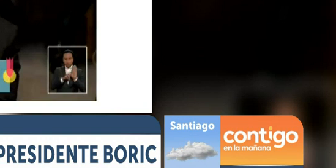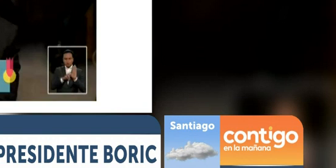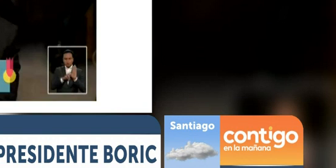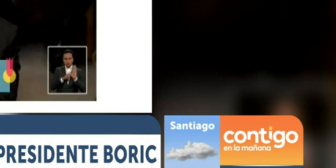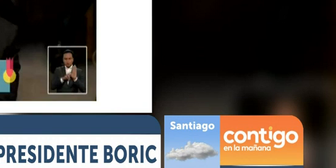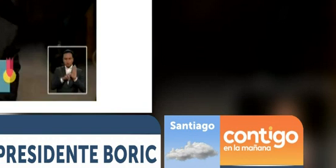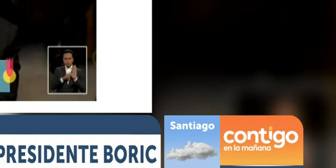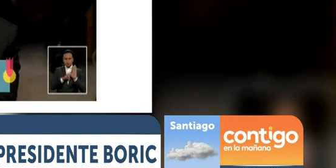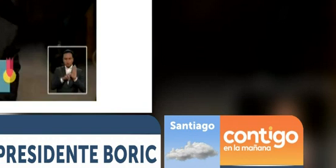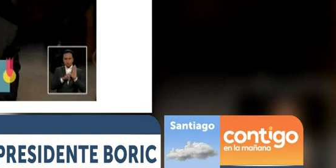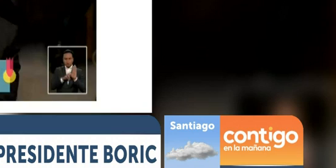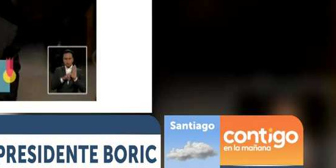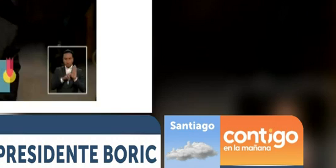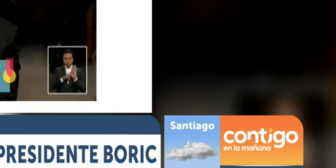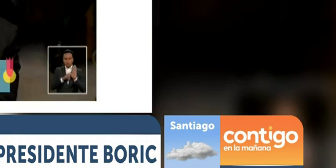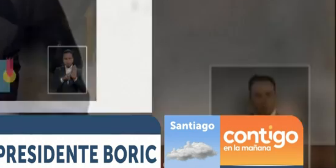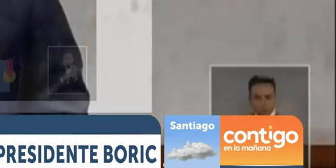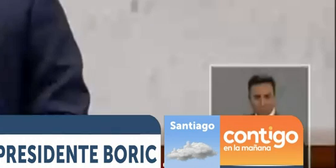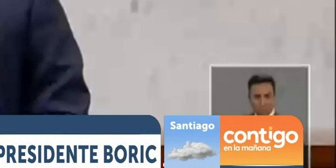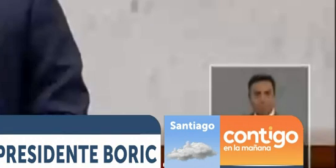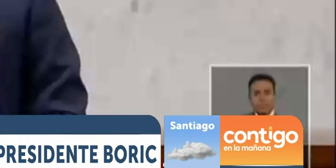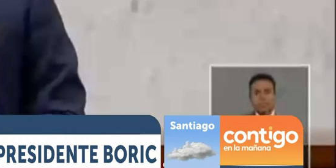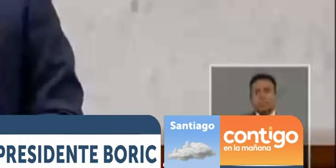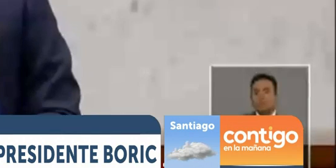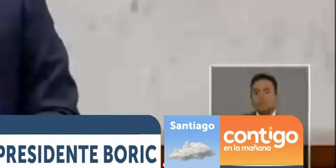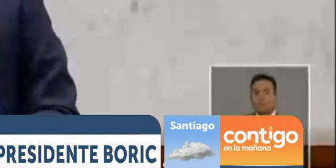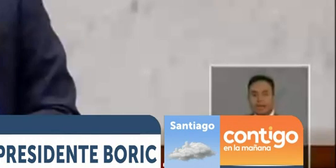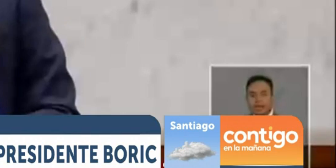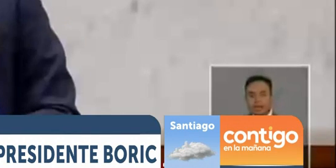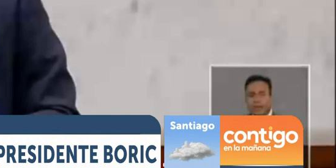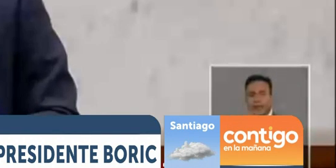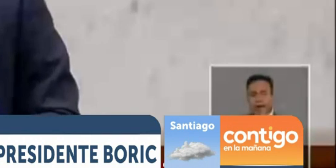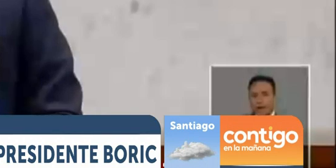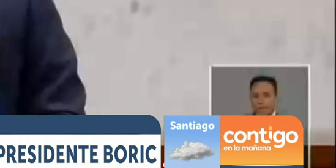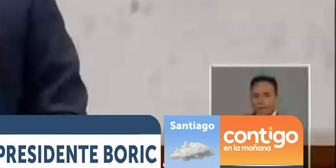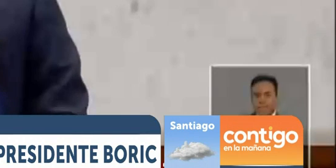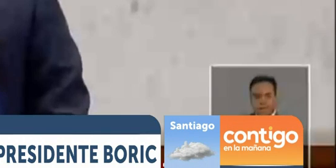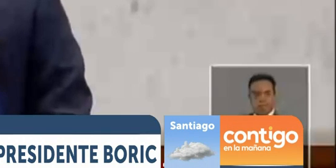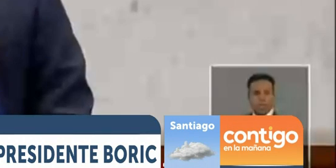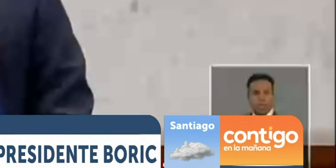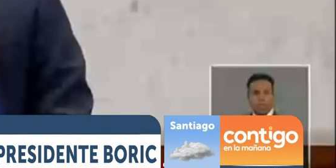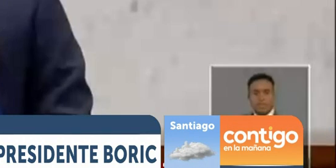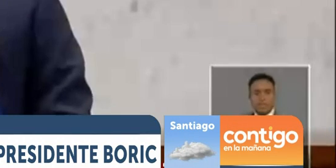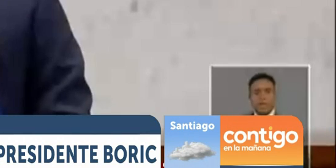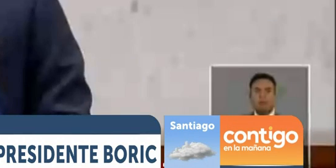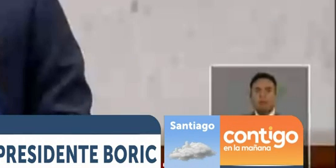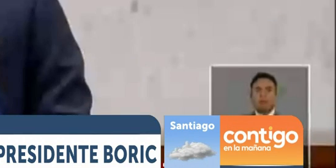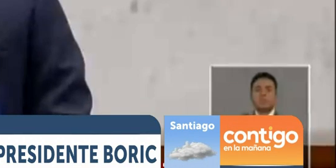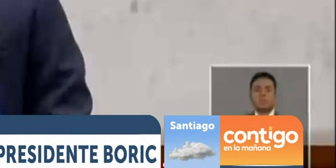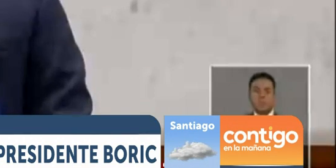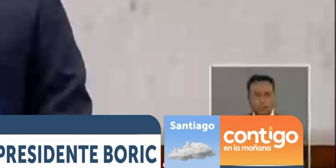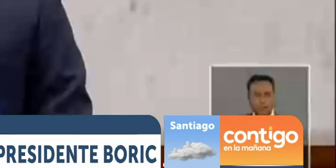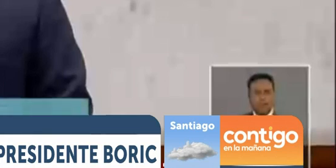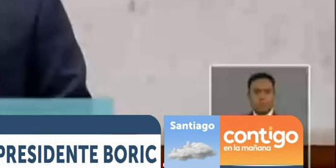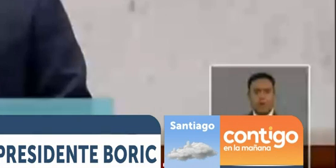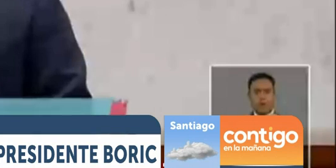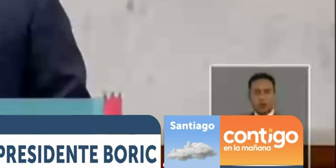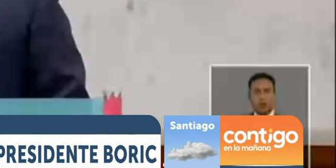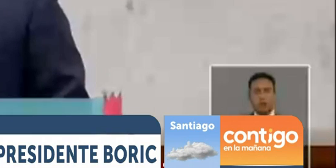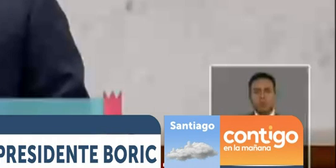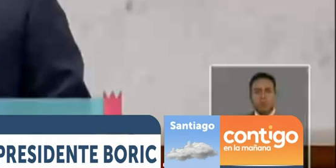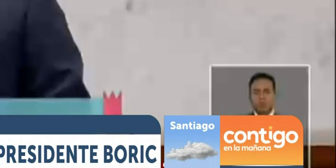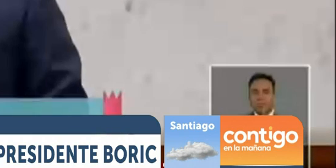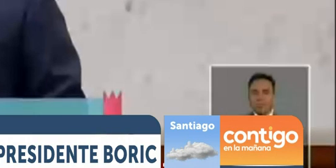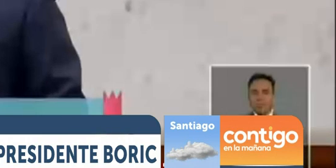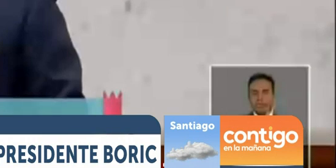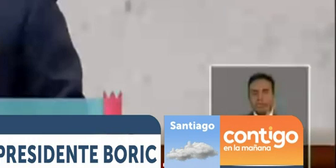Ya. Ahora sí que vamos vamos a ver el momento. Estrategia Nacional de Integridad Pública, en la que impulsaremos la aprobación del proyecto de